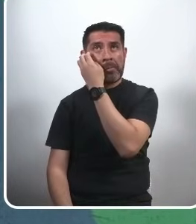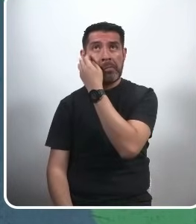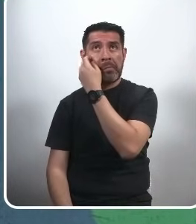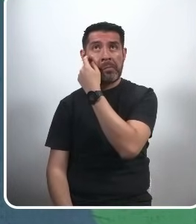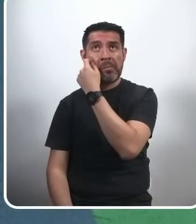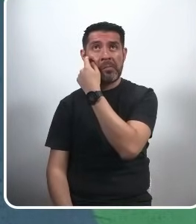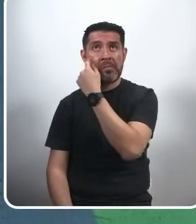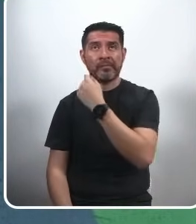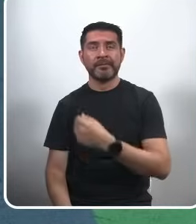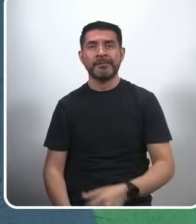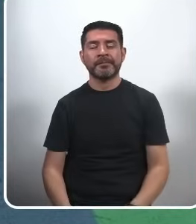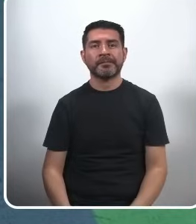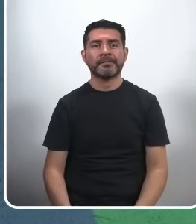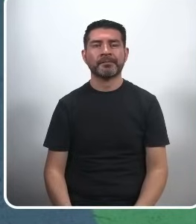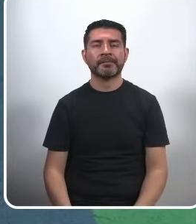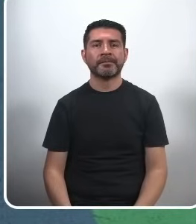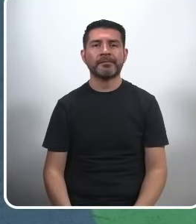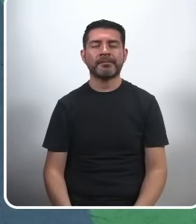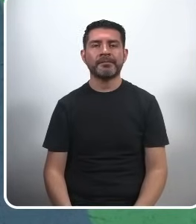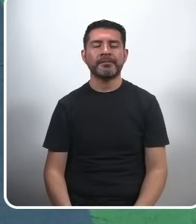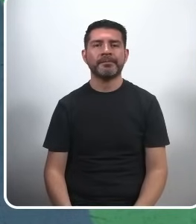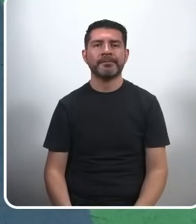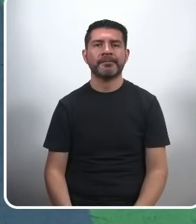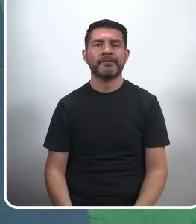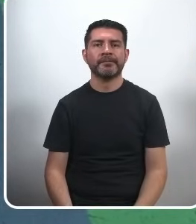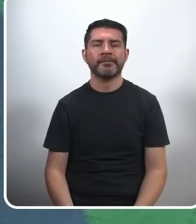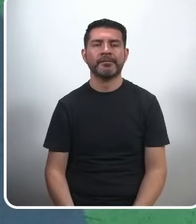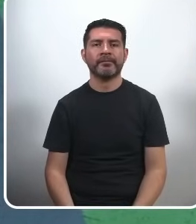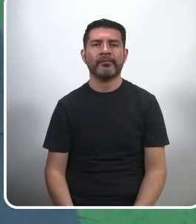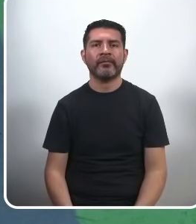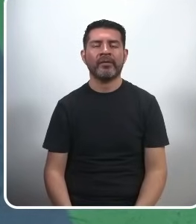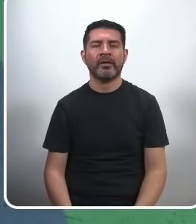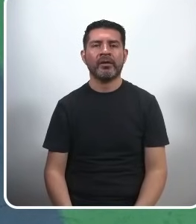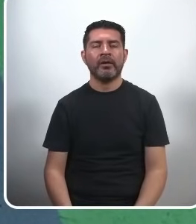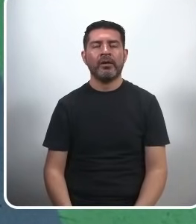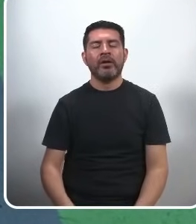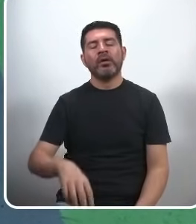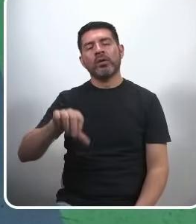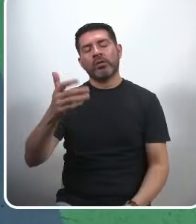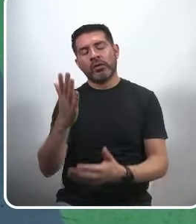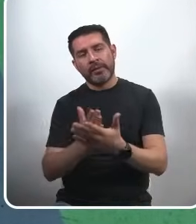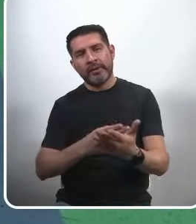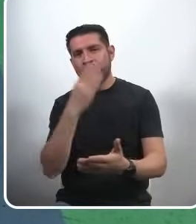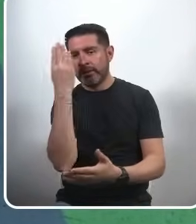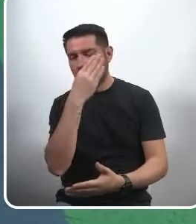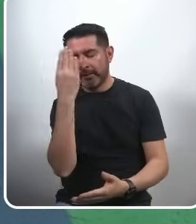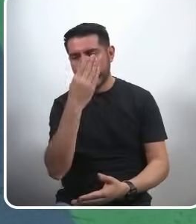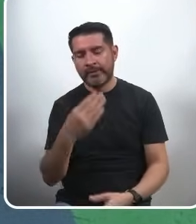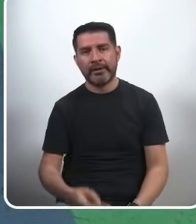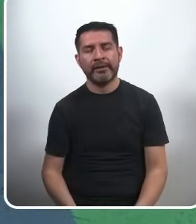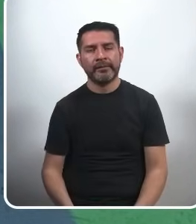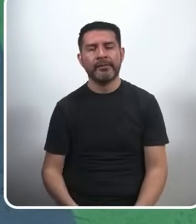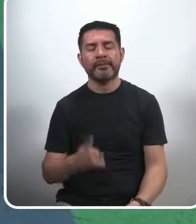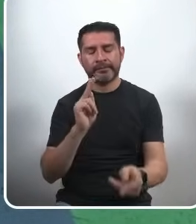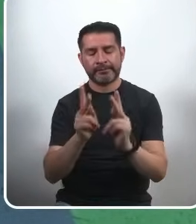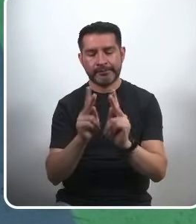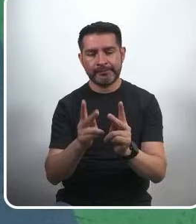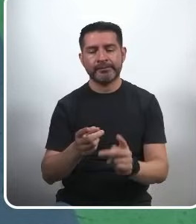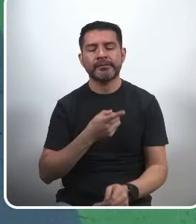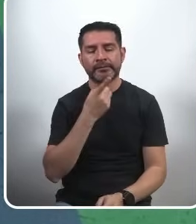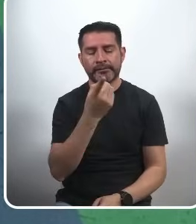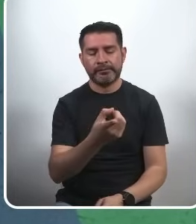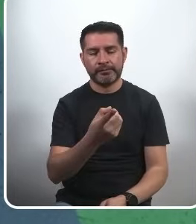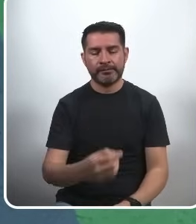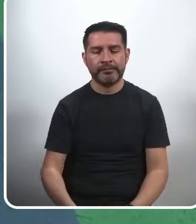sí, gracias. Sí. Ahora hay otro pasaje que nos habla de lo mismo,